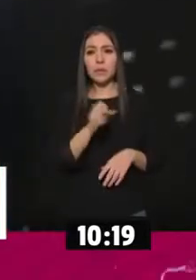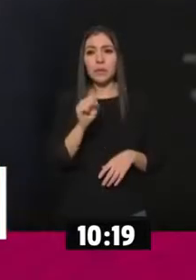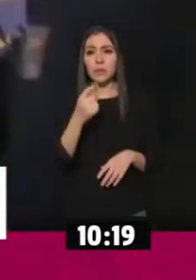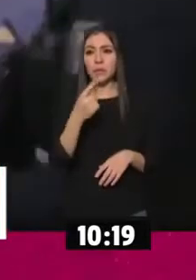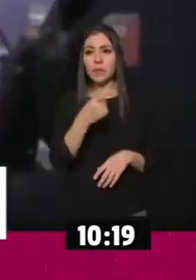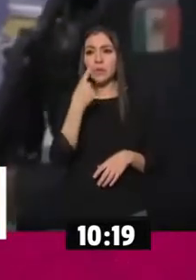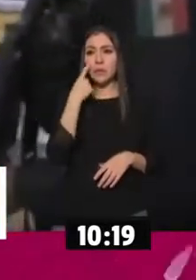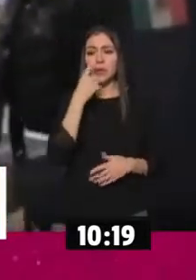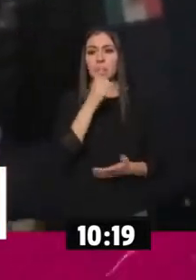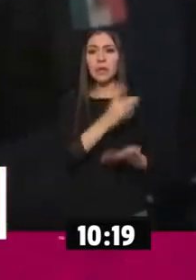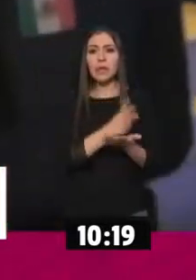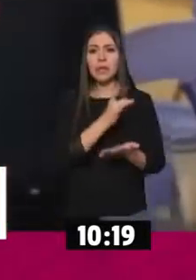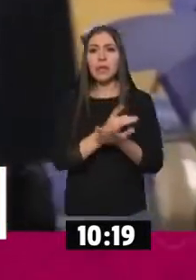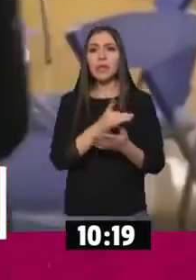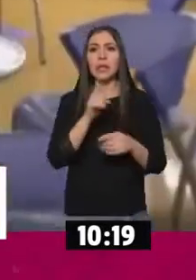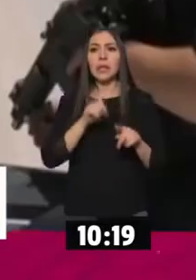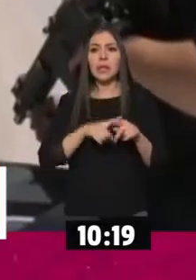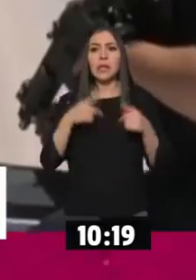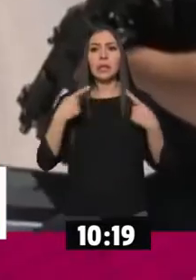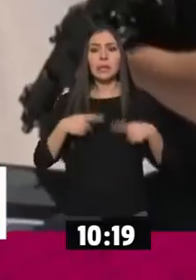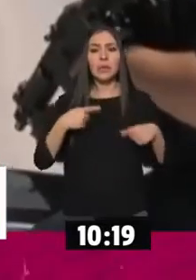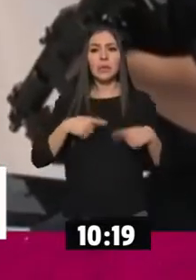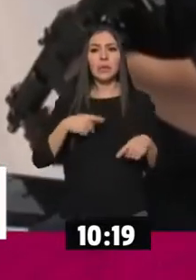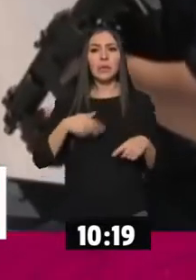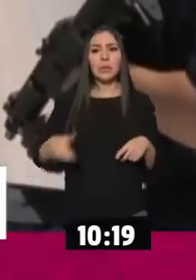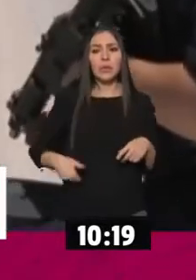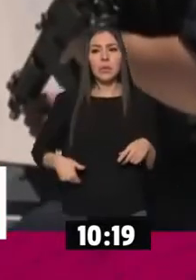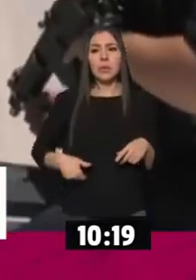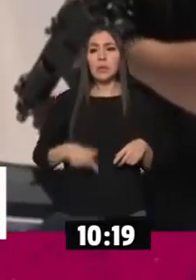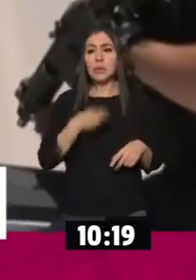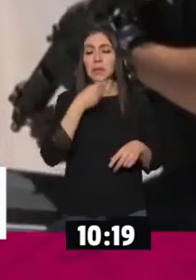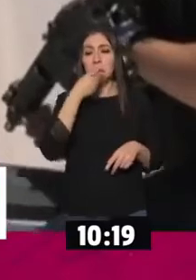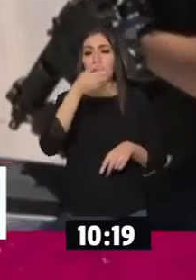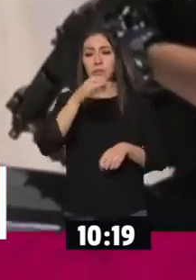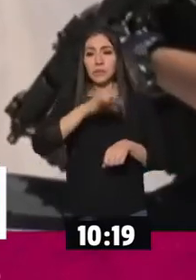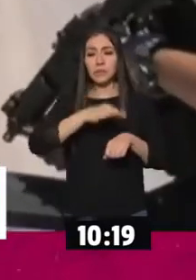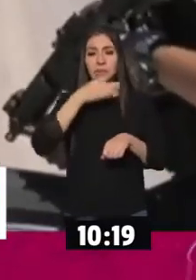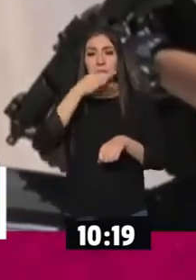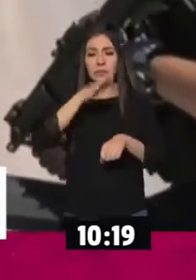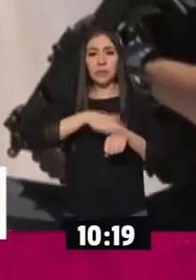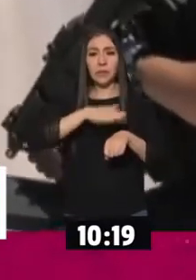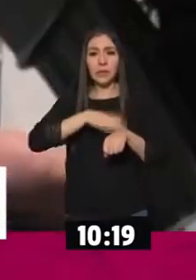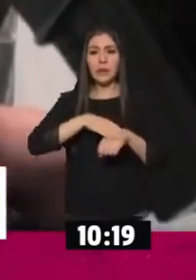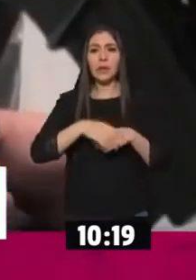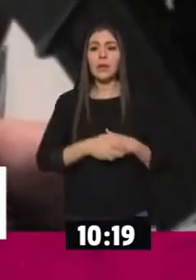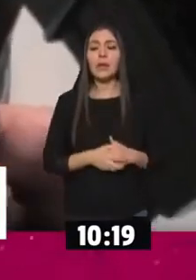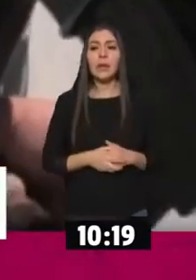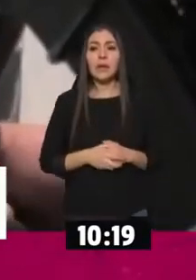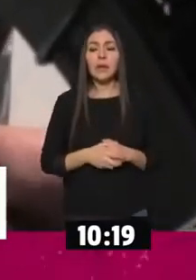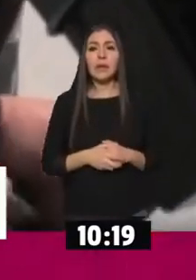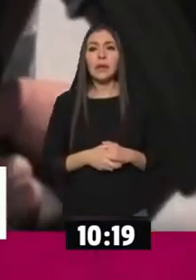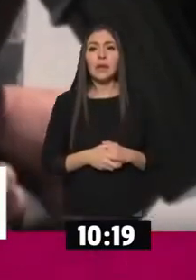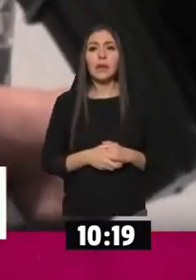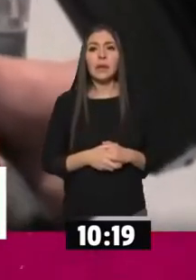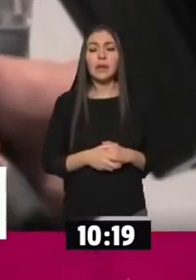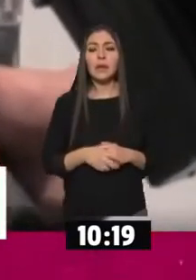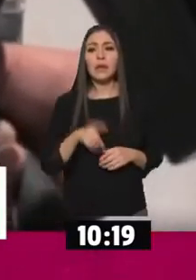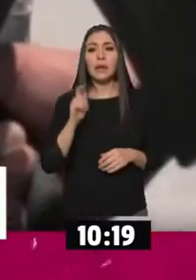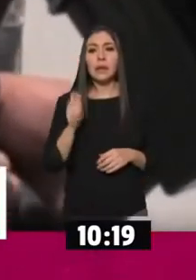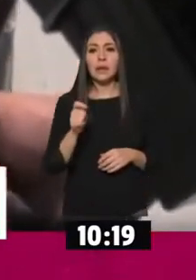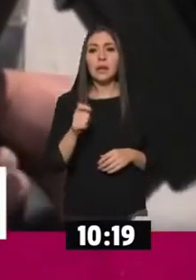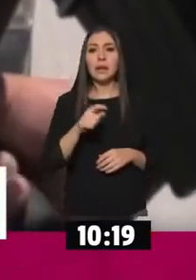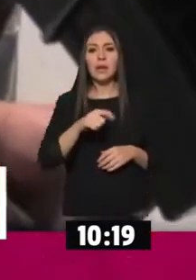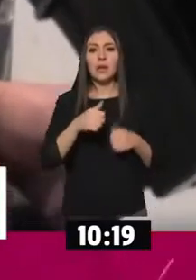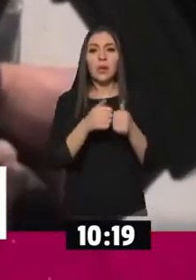los autores materiales. Prácticamente en los reportes lo que se informa es que se trata de bandos